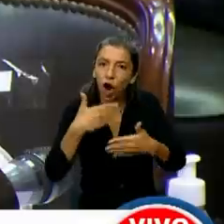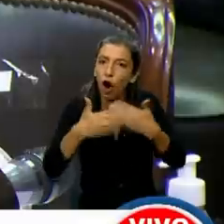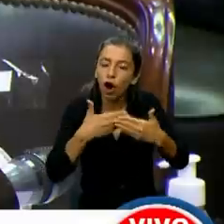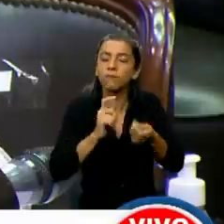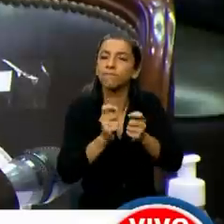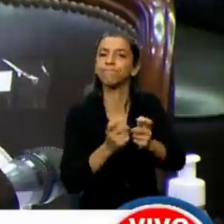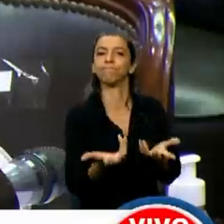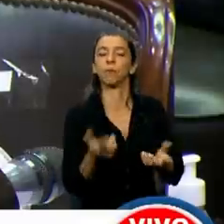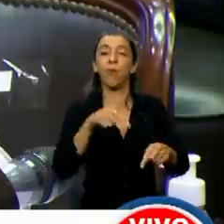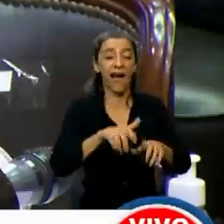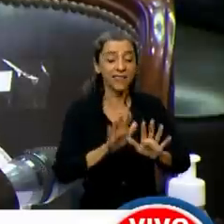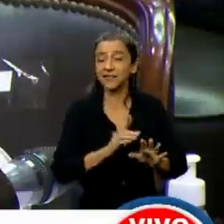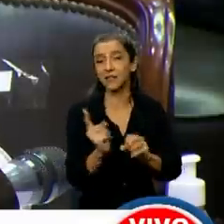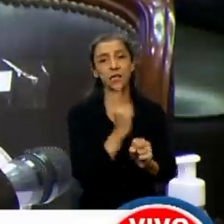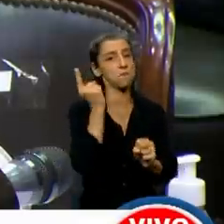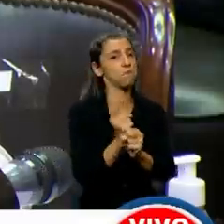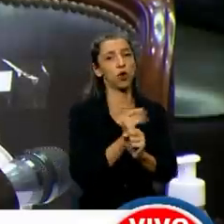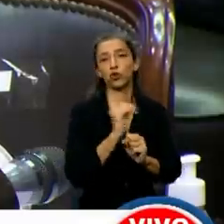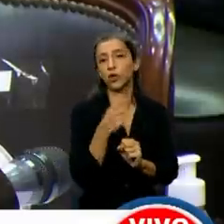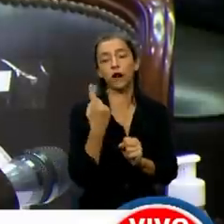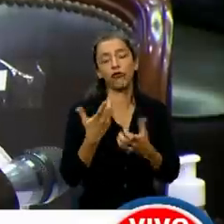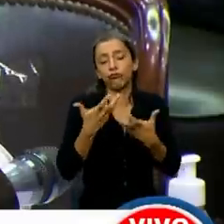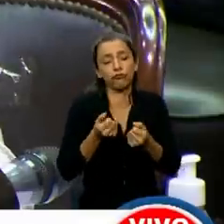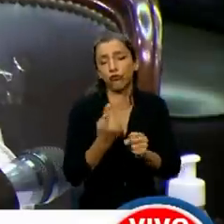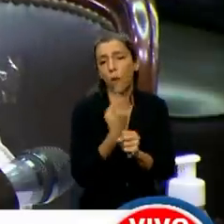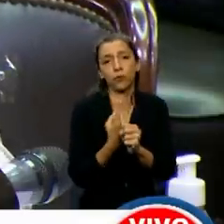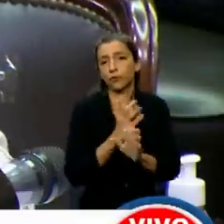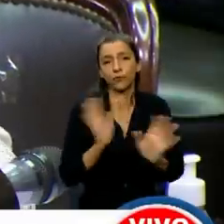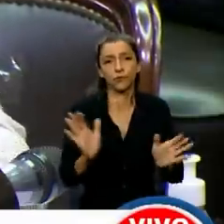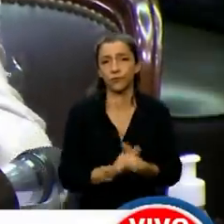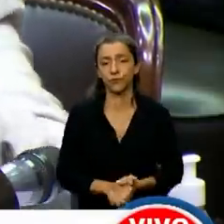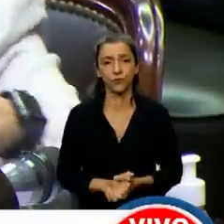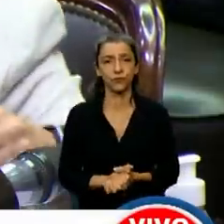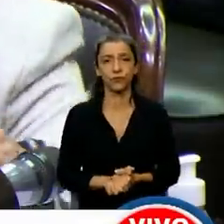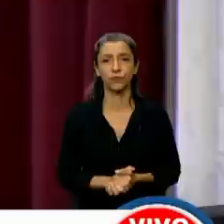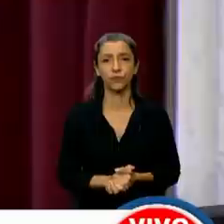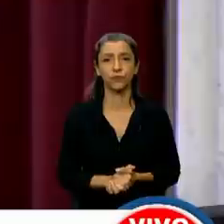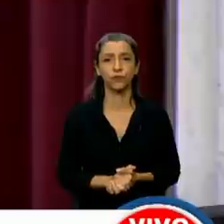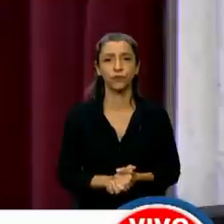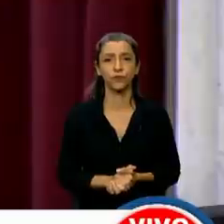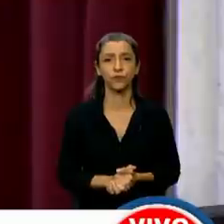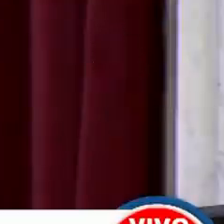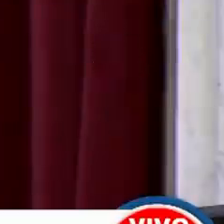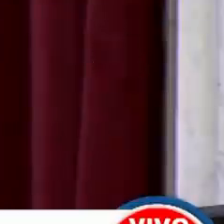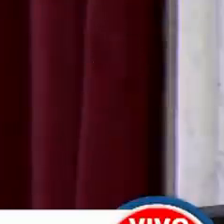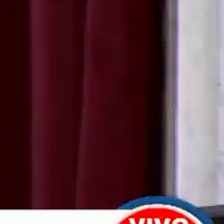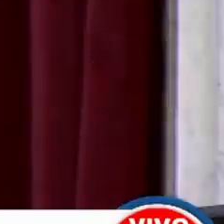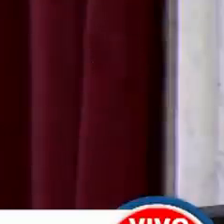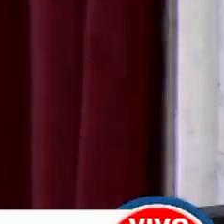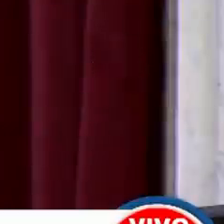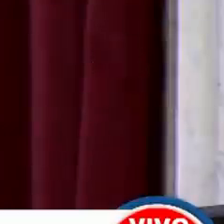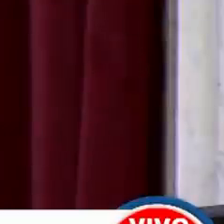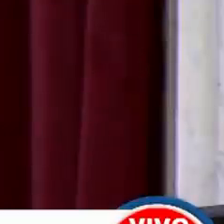es imposible que nosotros podamos acompañarlos en asia o la provincia de buenos aires